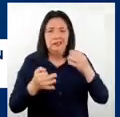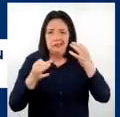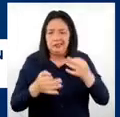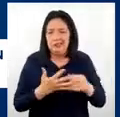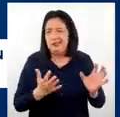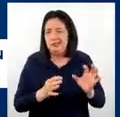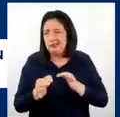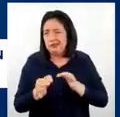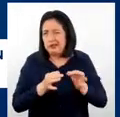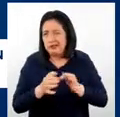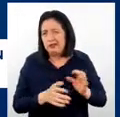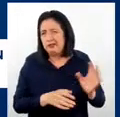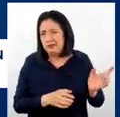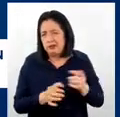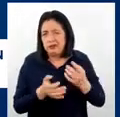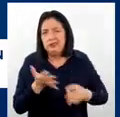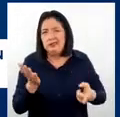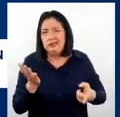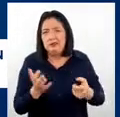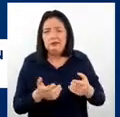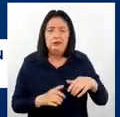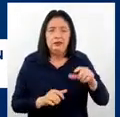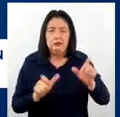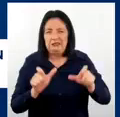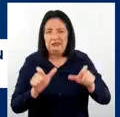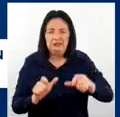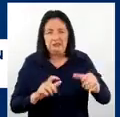genérica que en efecto estaba generando mucha confusión porque